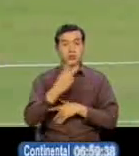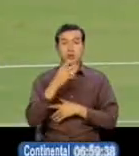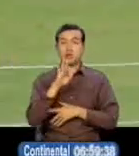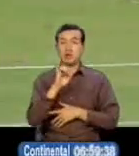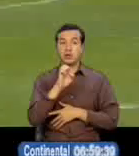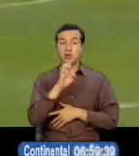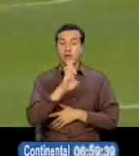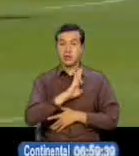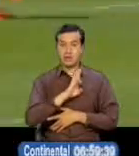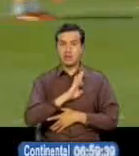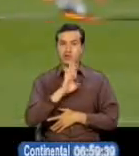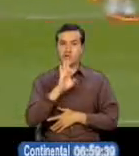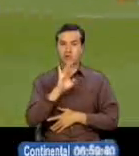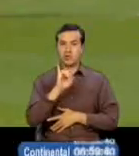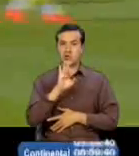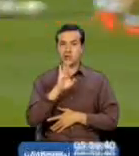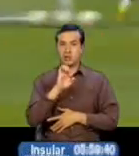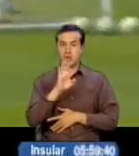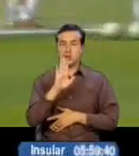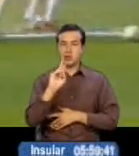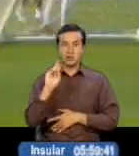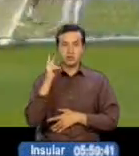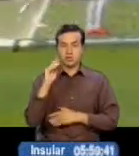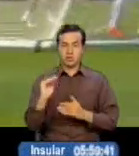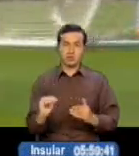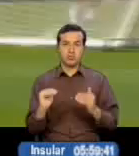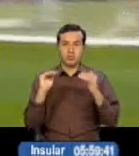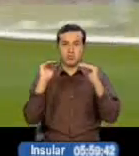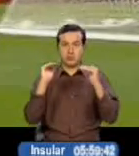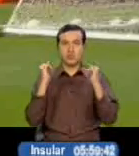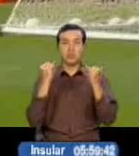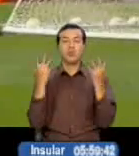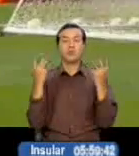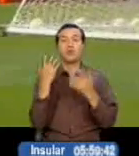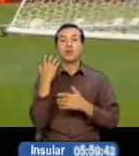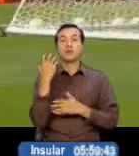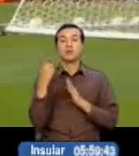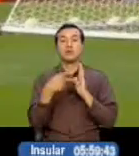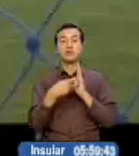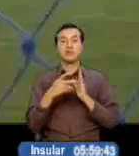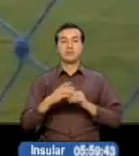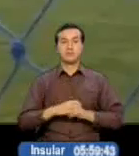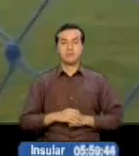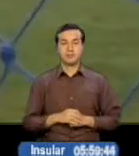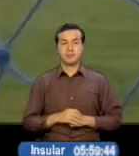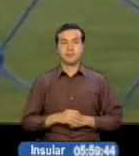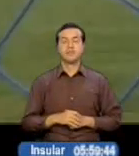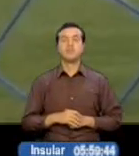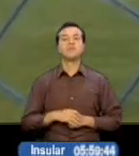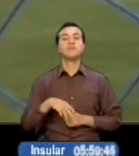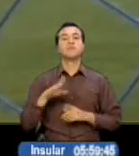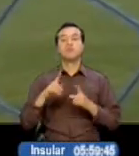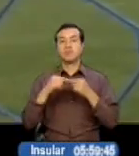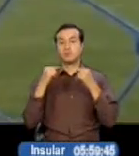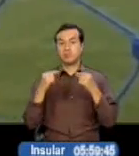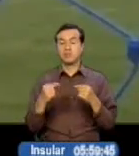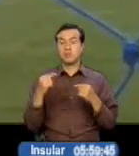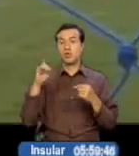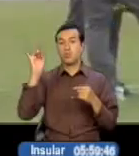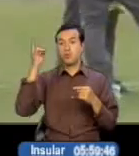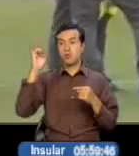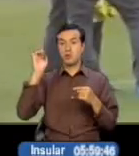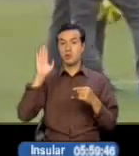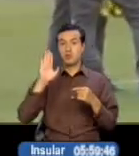como entrenador, la verde amarela subió al segundo lugar, donde se encuentra con 15 puntos. Por su parte, el rival,